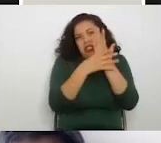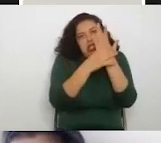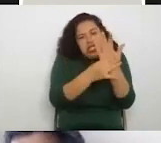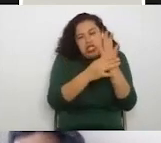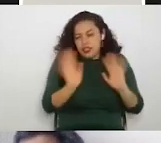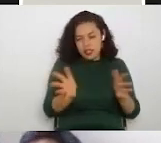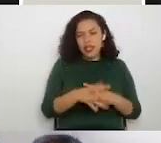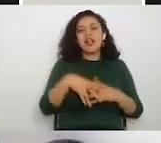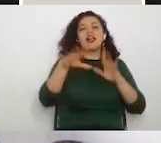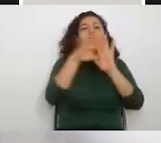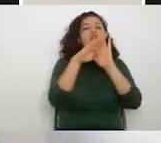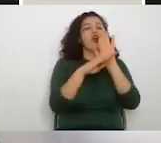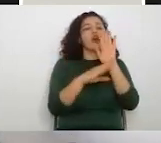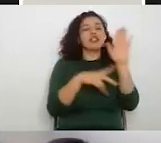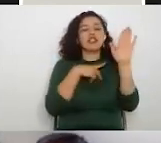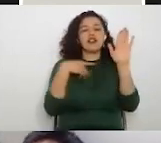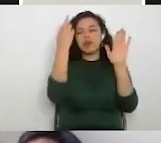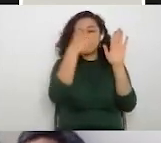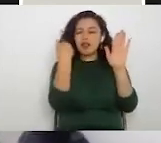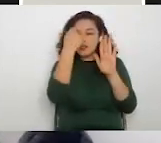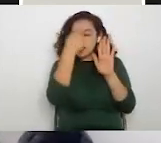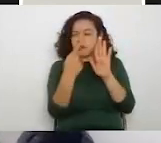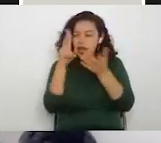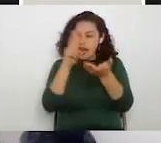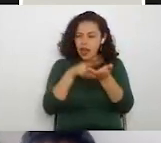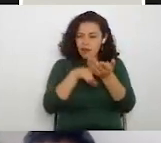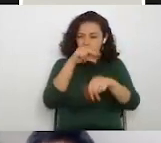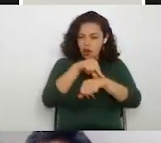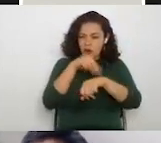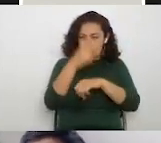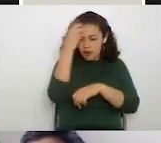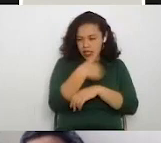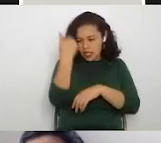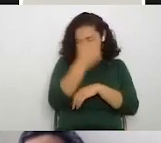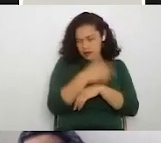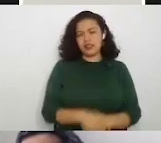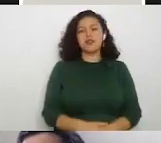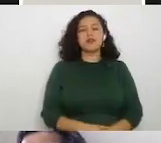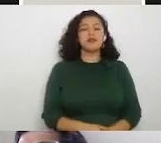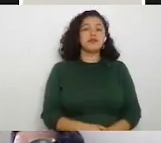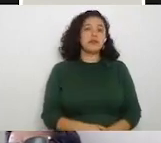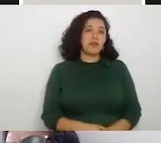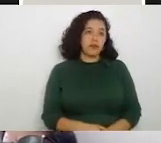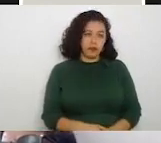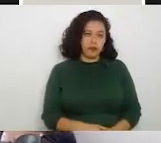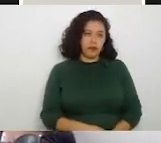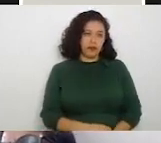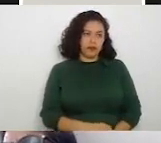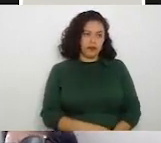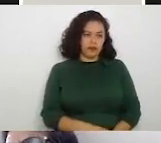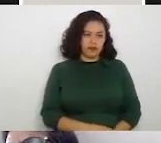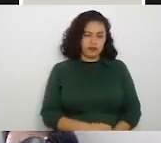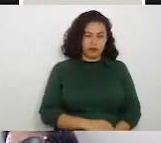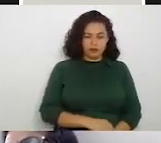los elementos que deben de considerarse para hacer la valoración, ¿sí? Incluso, diríamos, por ejemplo, hasta